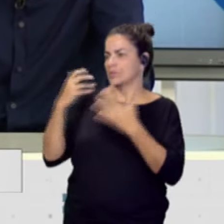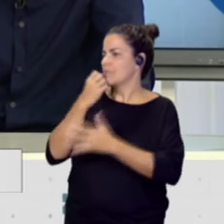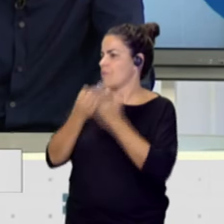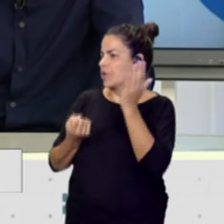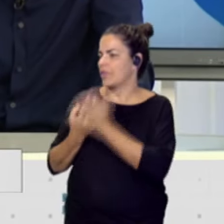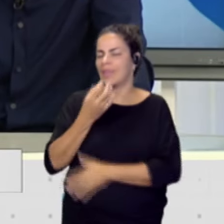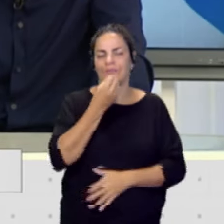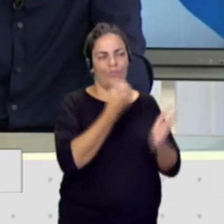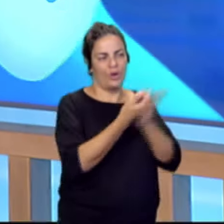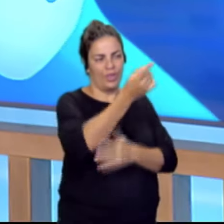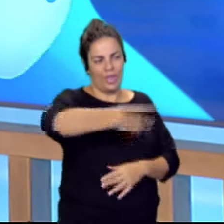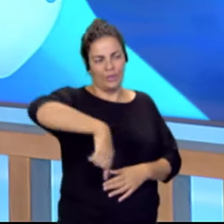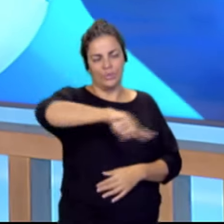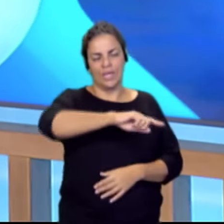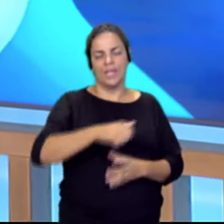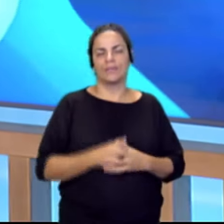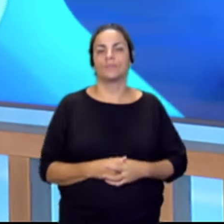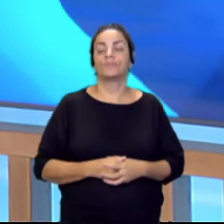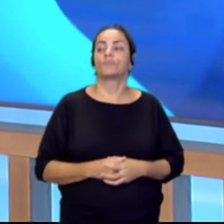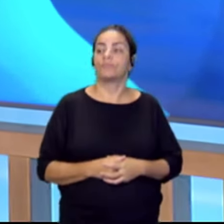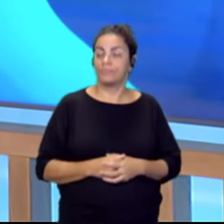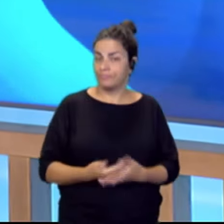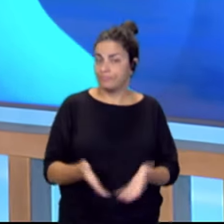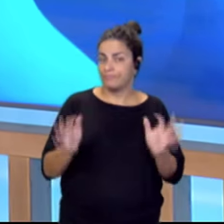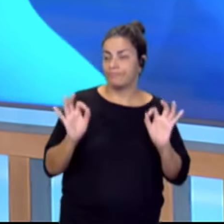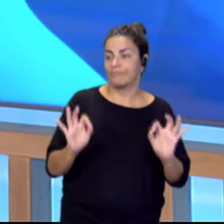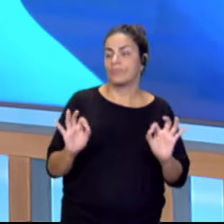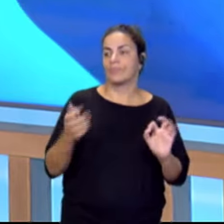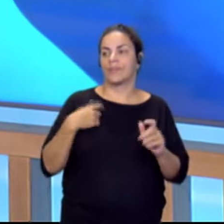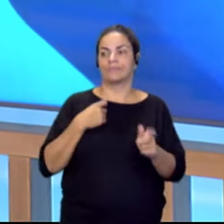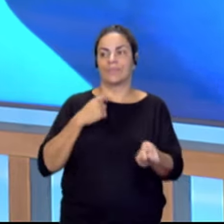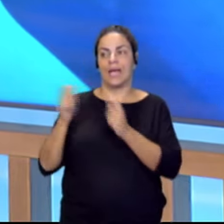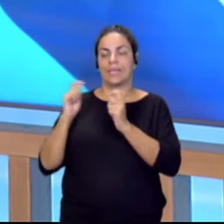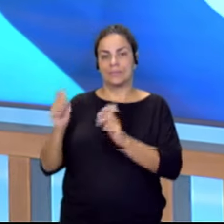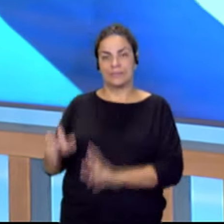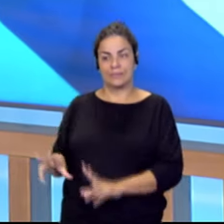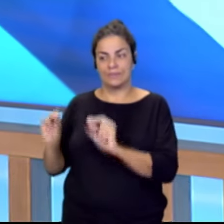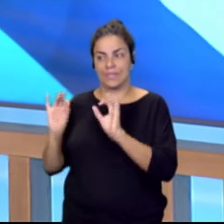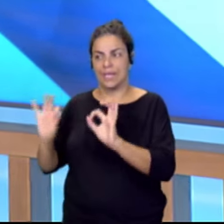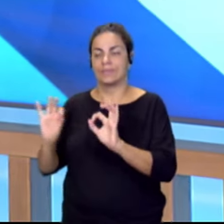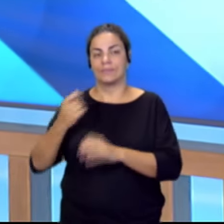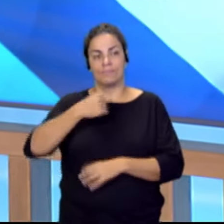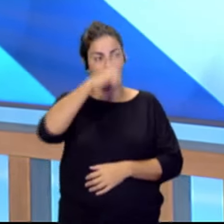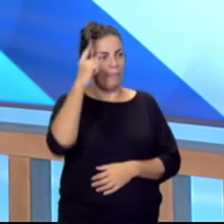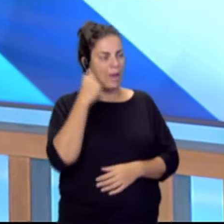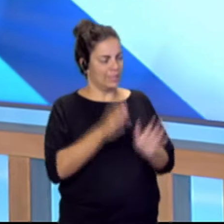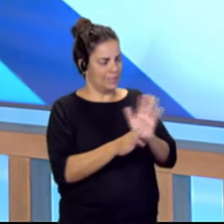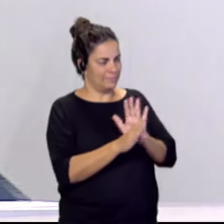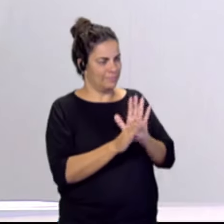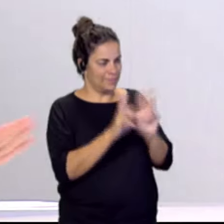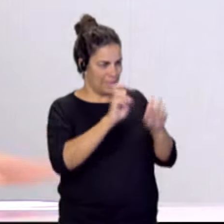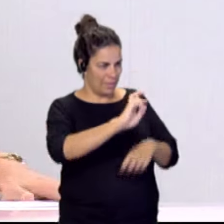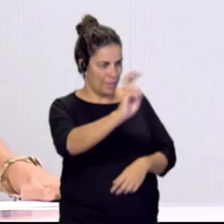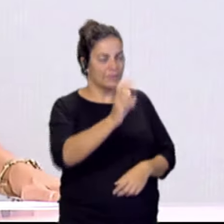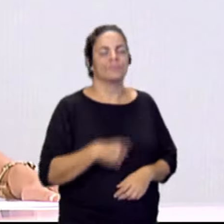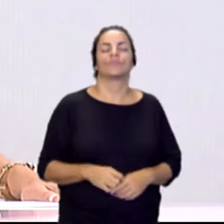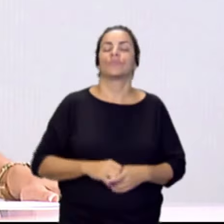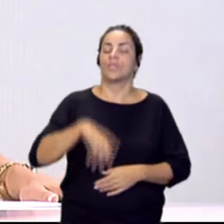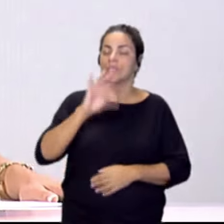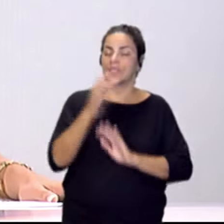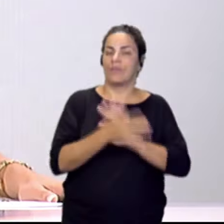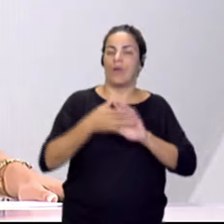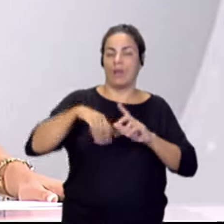ustedes. Bueno, y así llegamos al final de esta entrevista, Marta, y continuamos con más asuntos. Y si vamos a hablar de un documental que ya se presentó hace